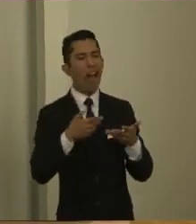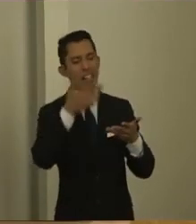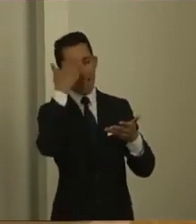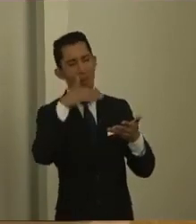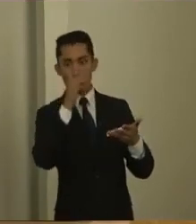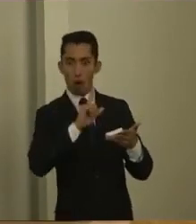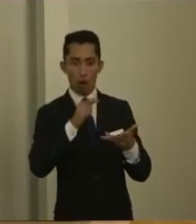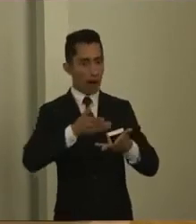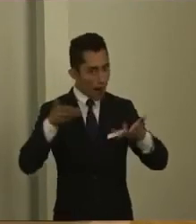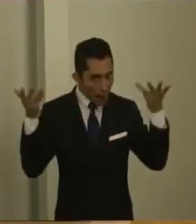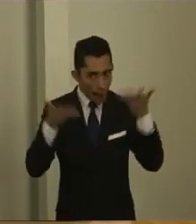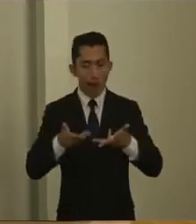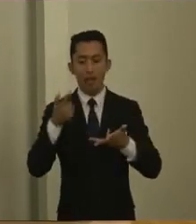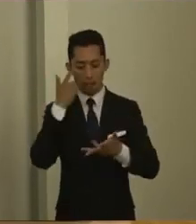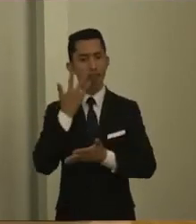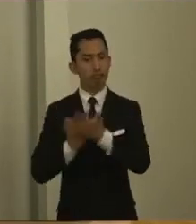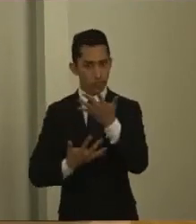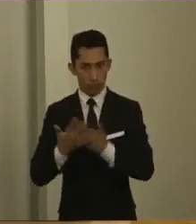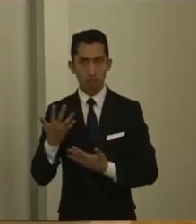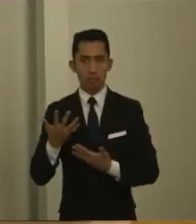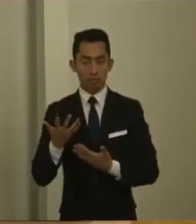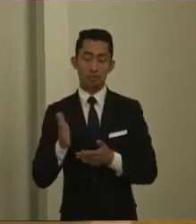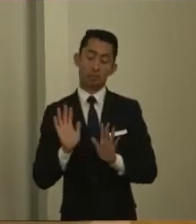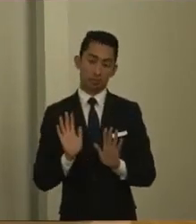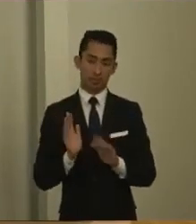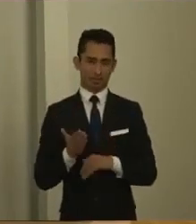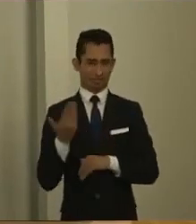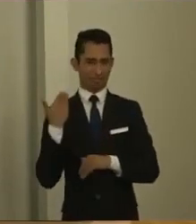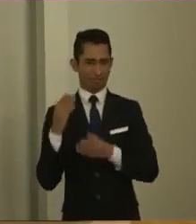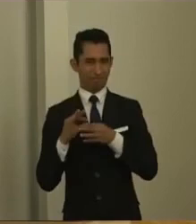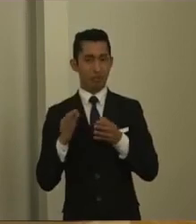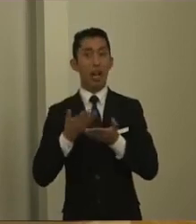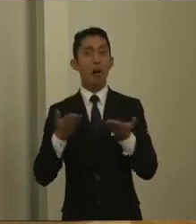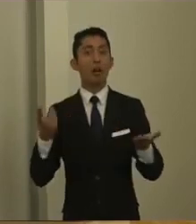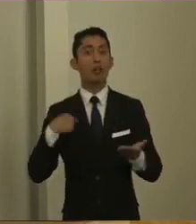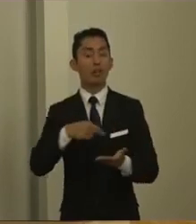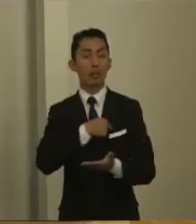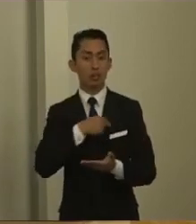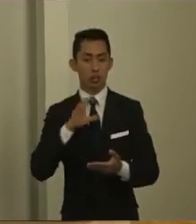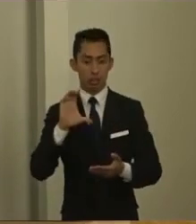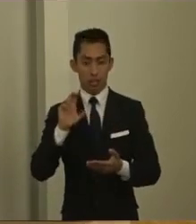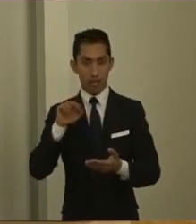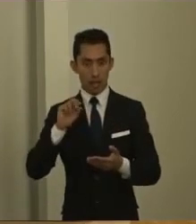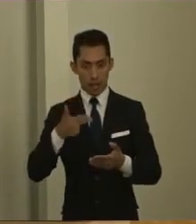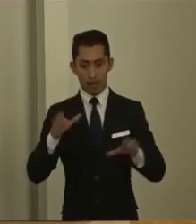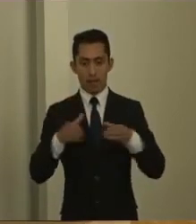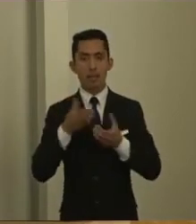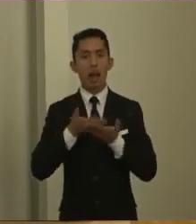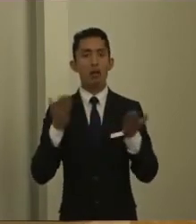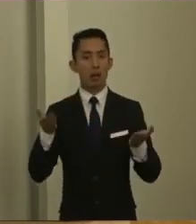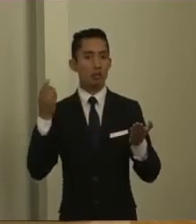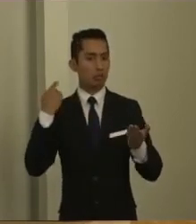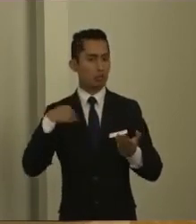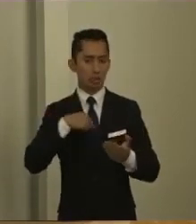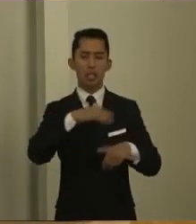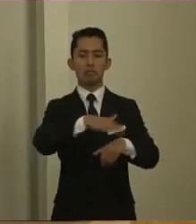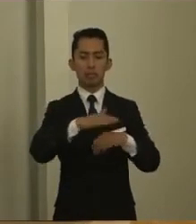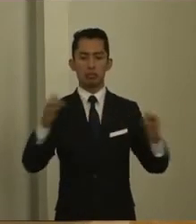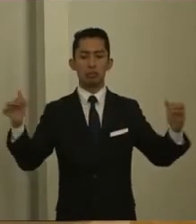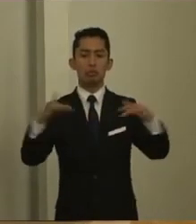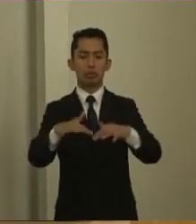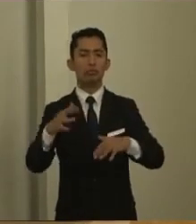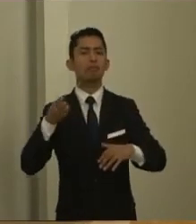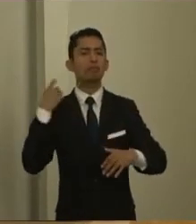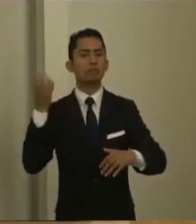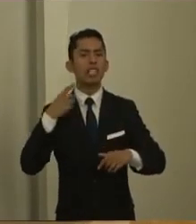materia por lo anterior celebramos desde la cnh la realización de este seminario que cuenta con la